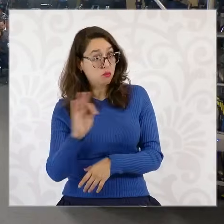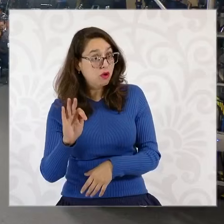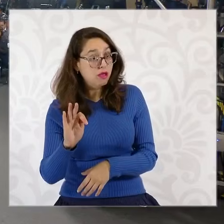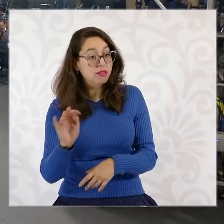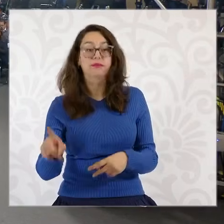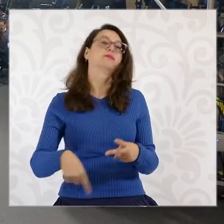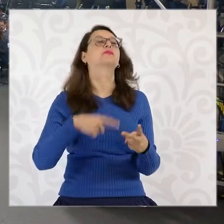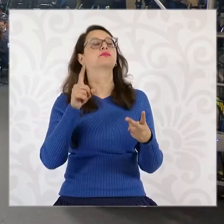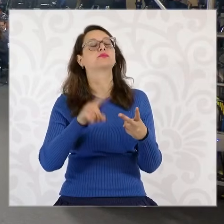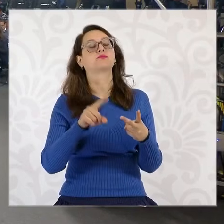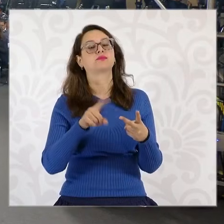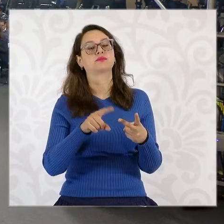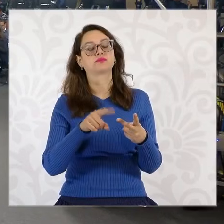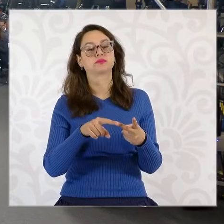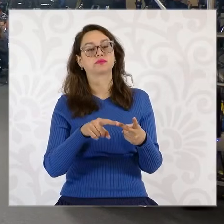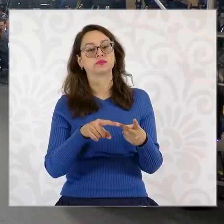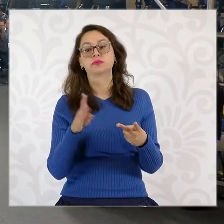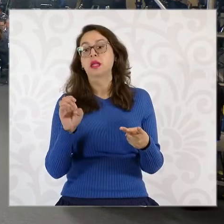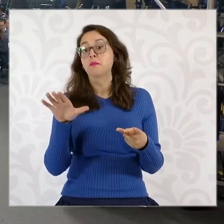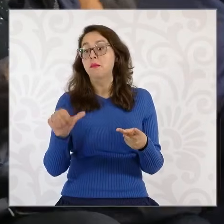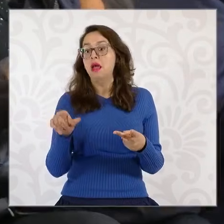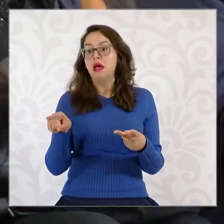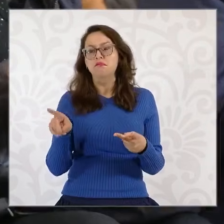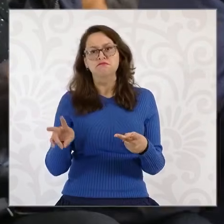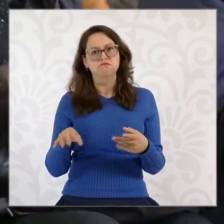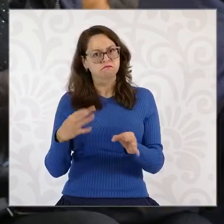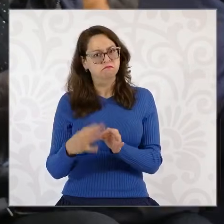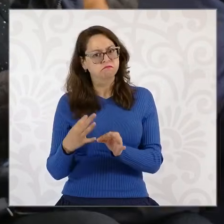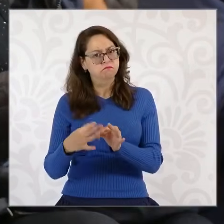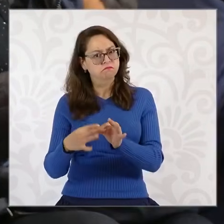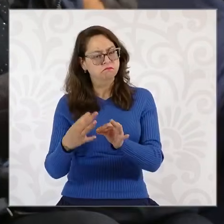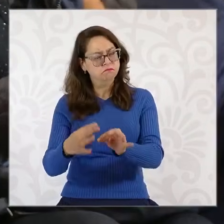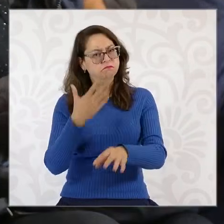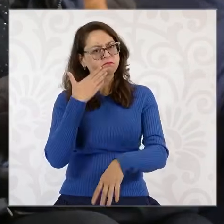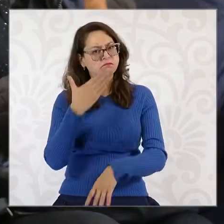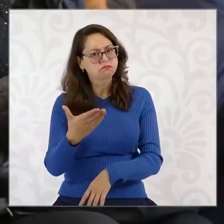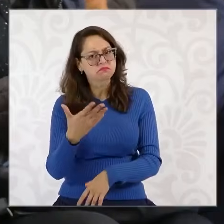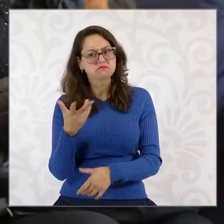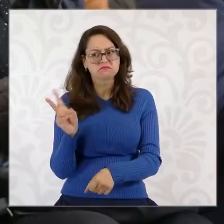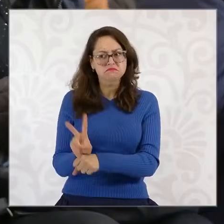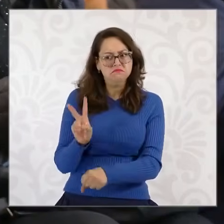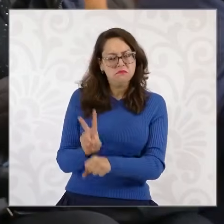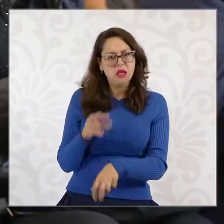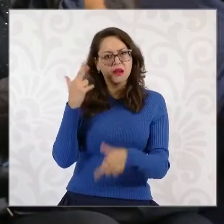es cómo identificar los resultados de las becas, es decir, ya está haciendo su gobierno su parte, lo que le corresponde, pero cómo